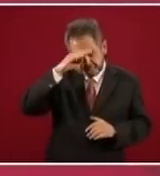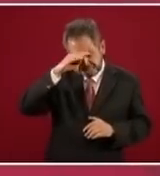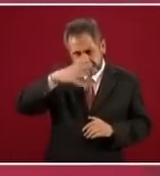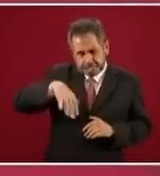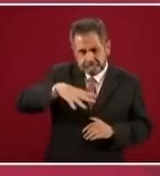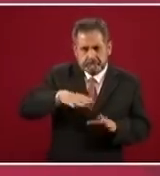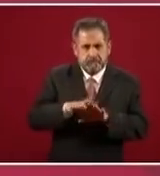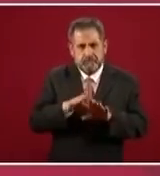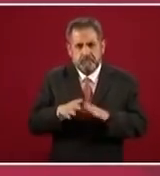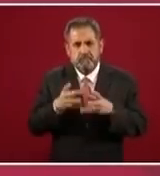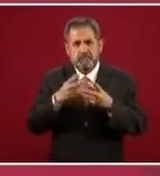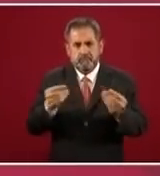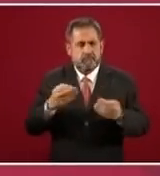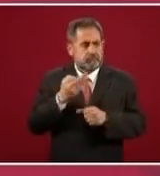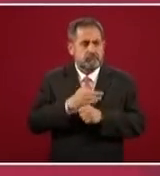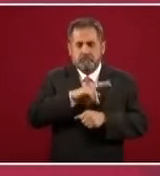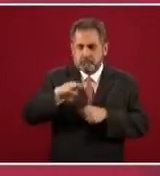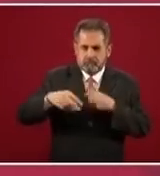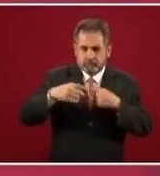resolver. Aquí